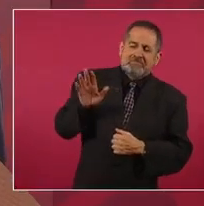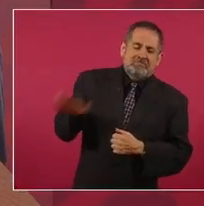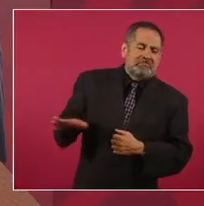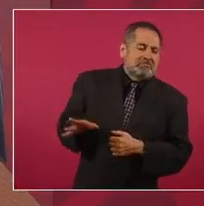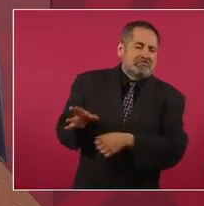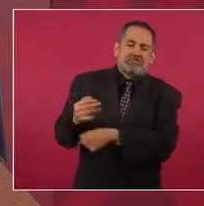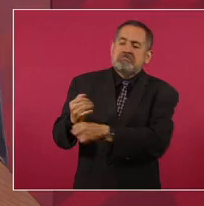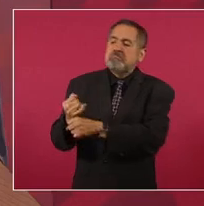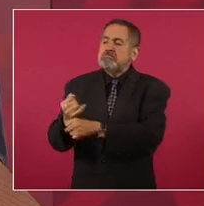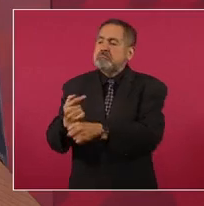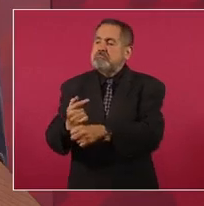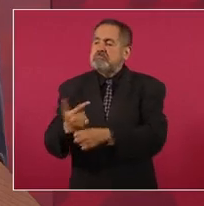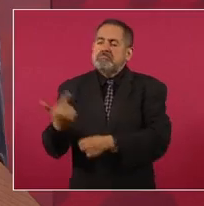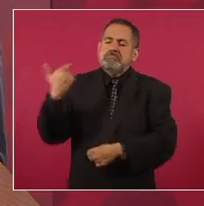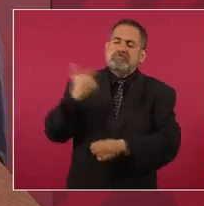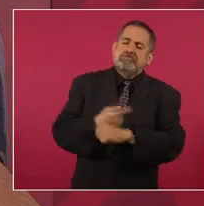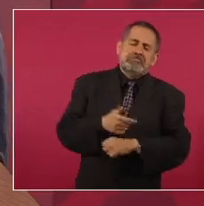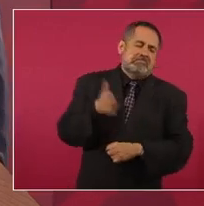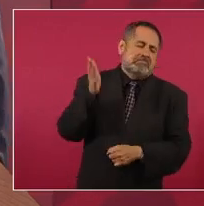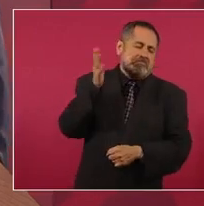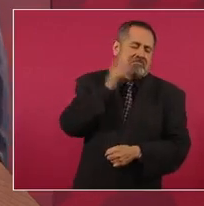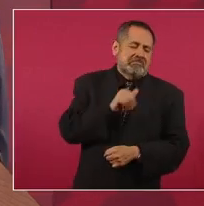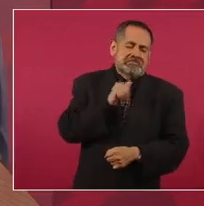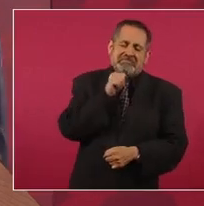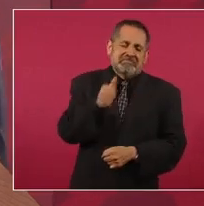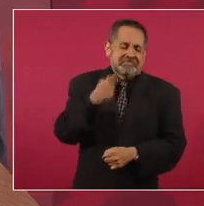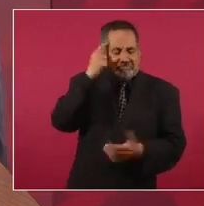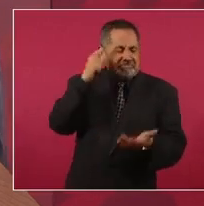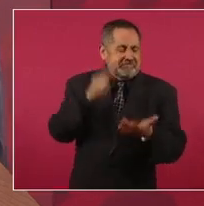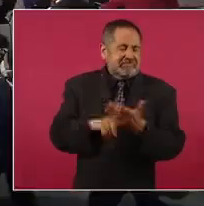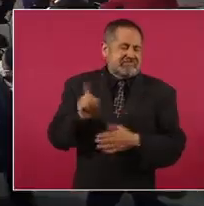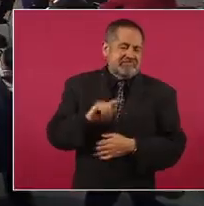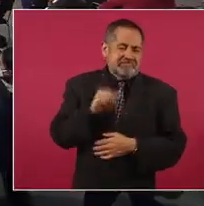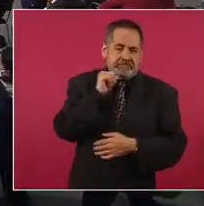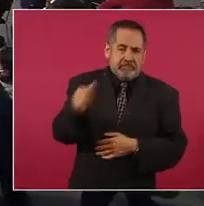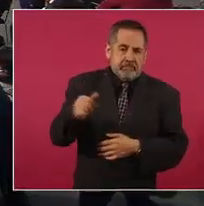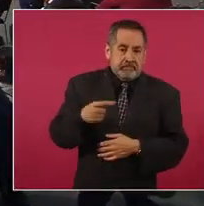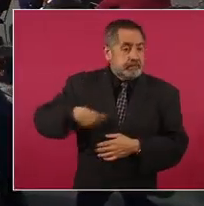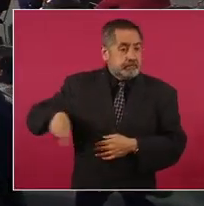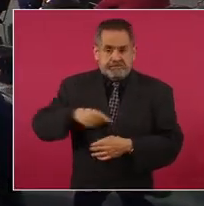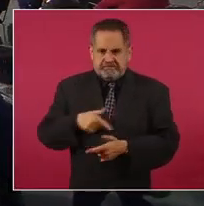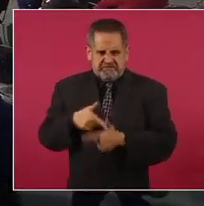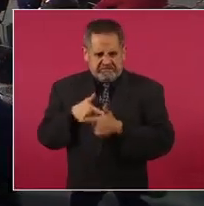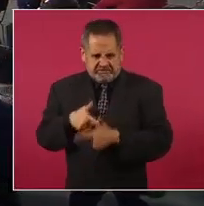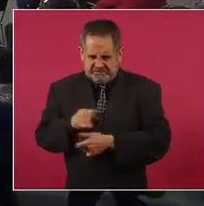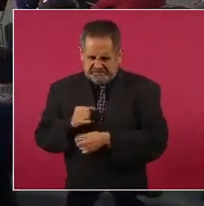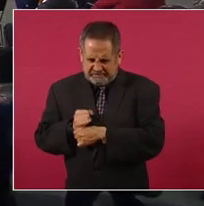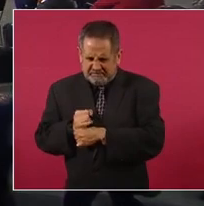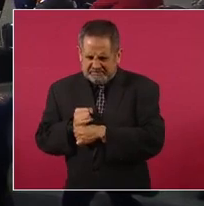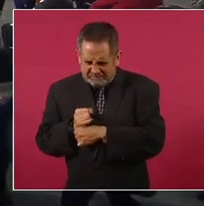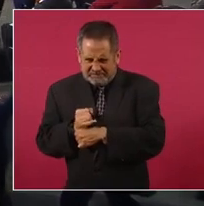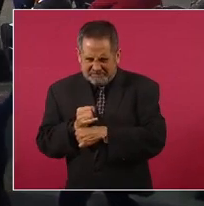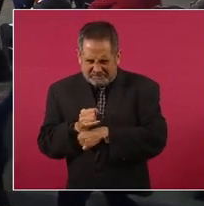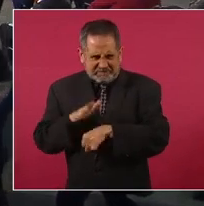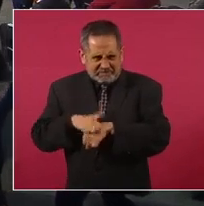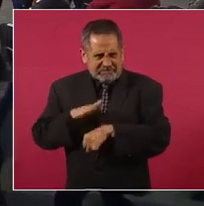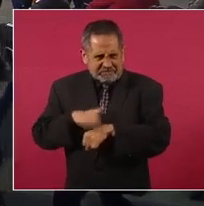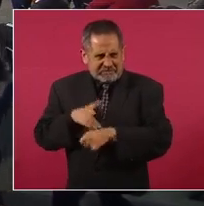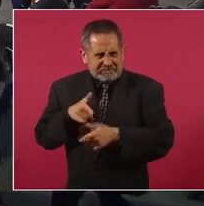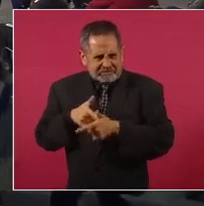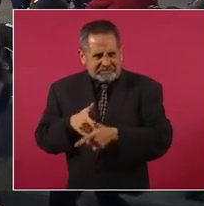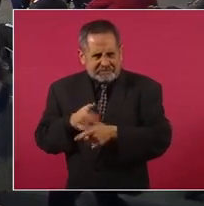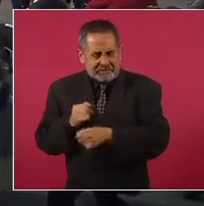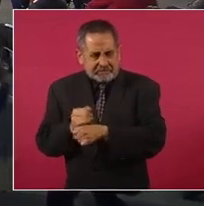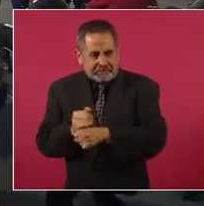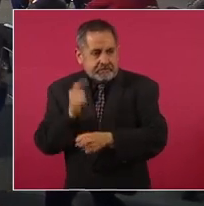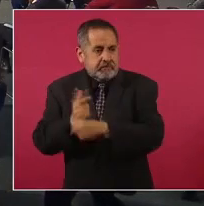de que íbamos a llegar hasta donde estábamos, hasta donde hemos llegado.